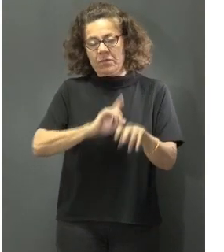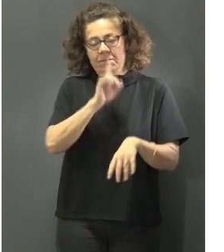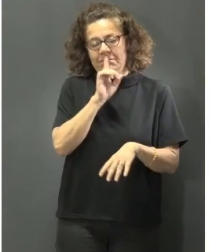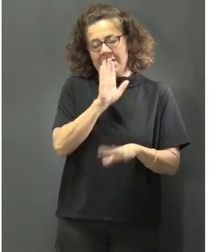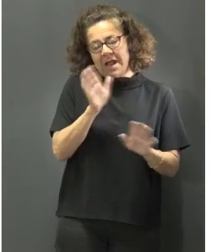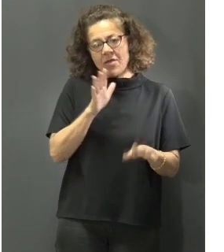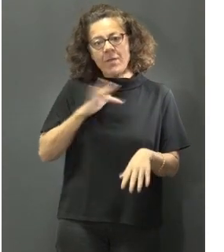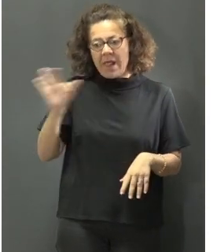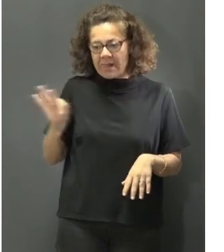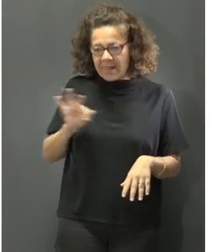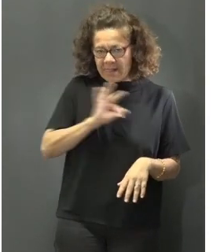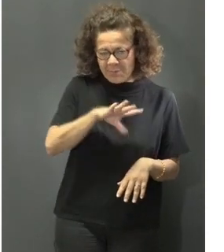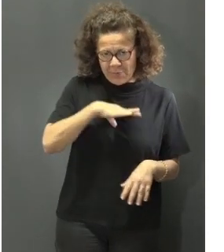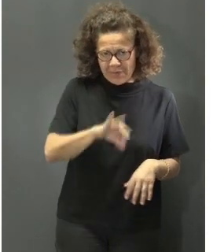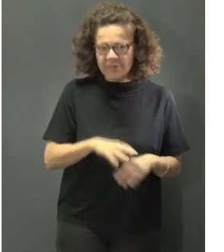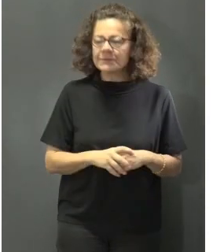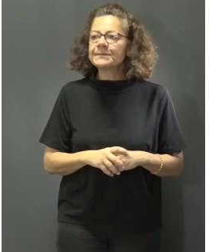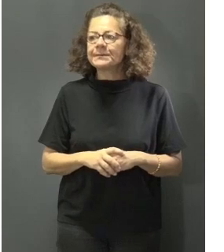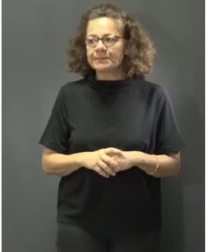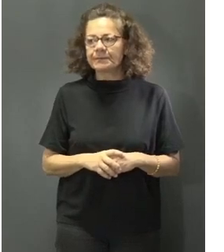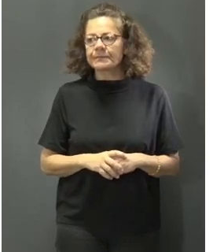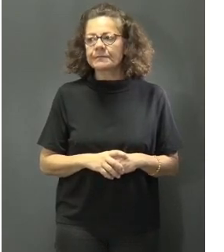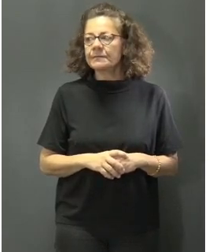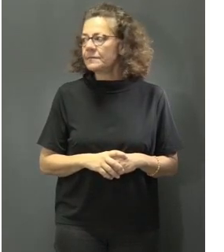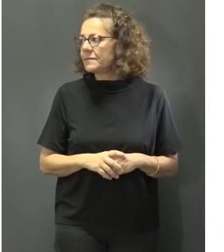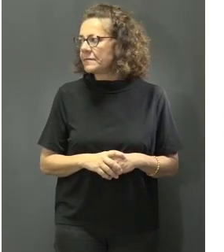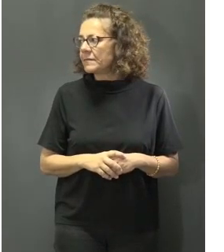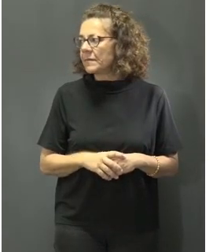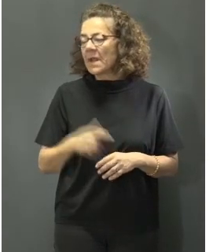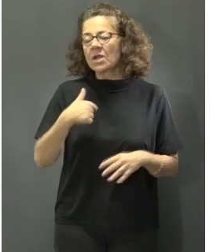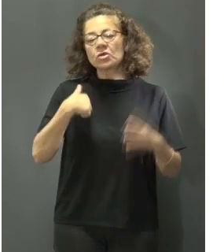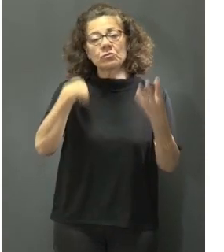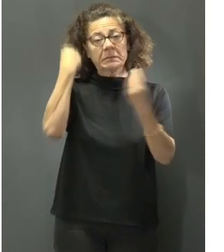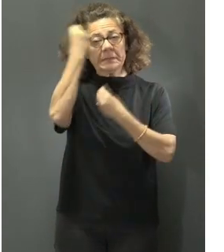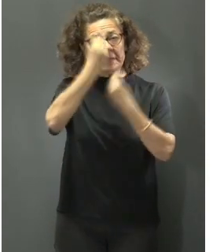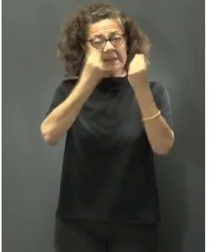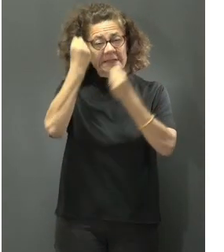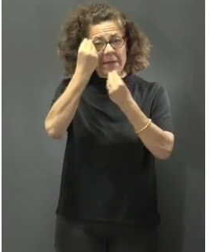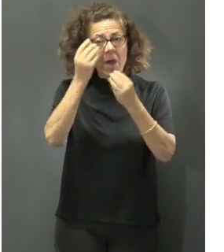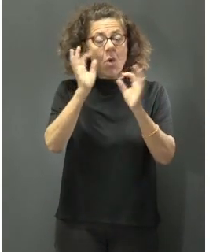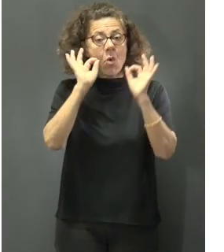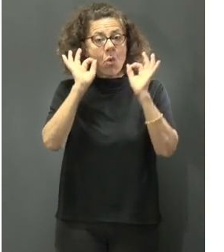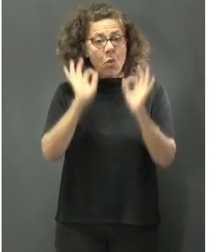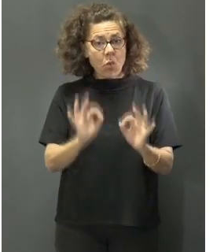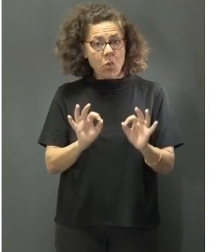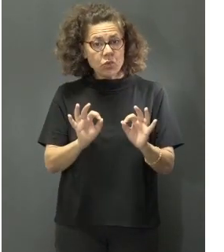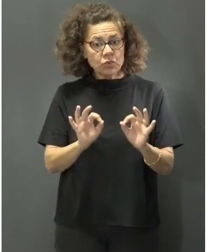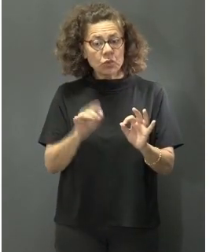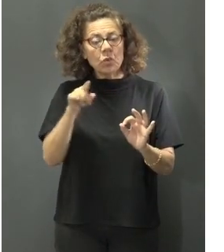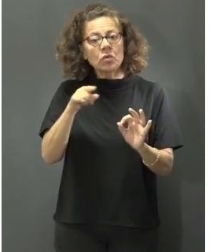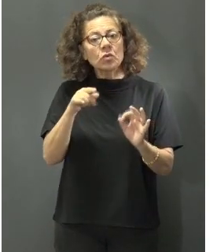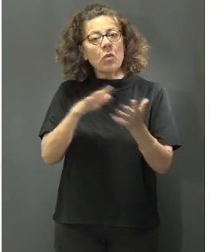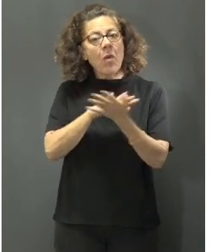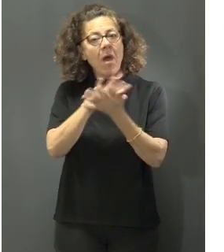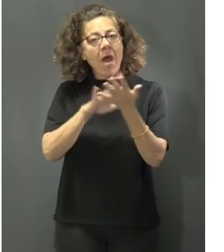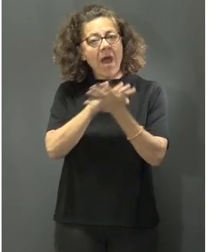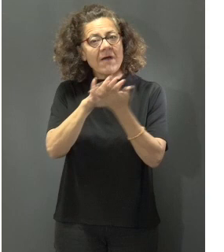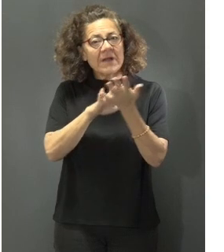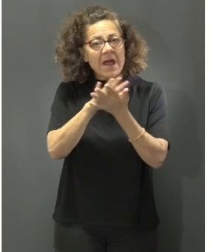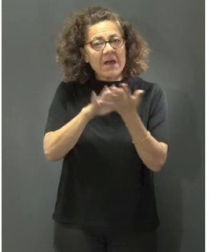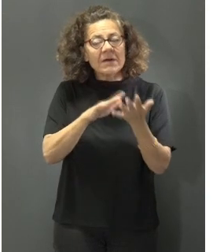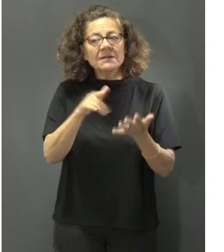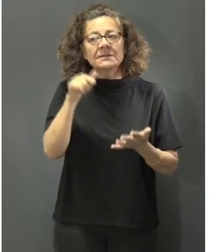que podamos seguir avanzando. No, estaba pensando justo cuando estabas comentando todo